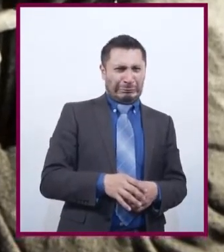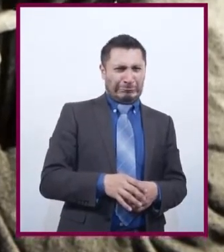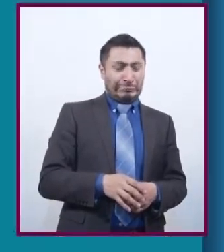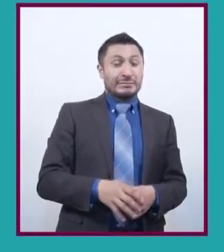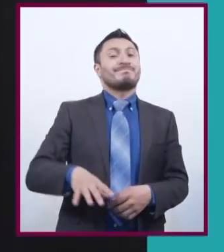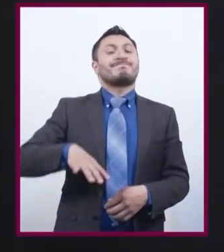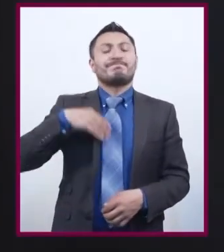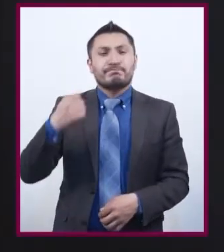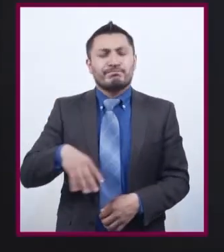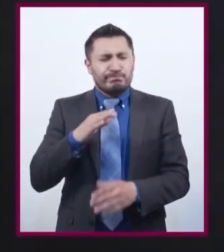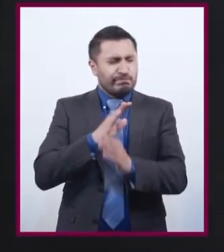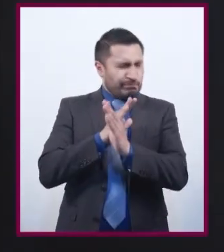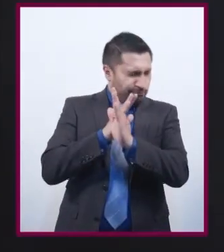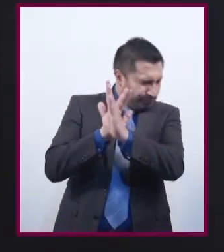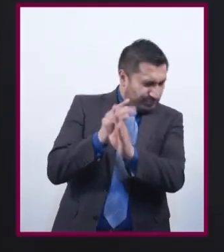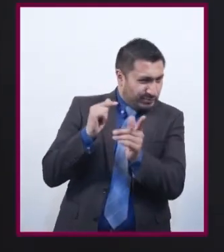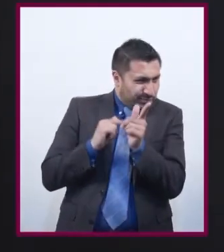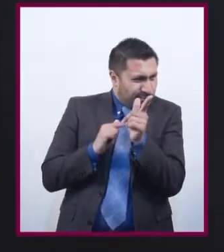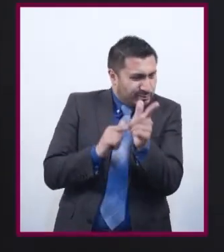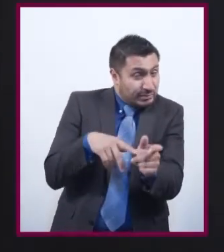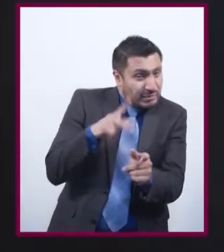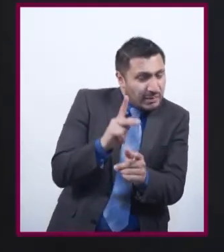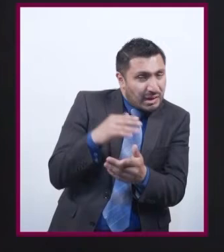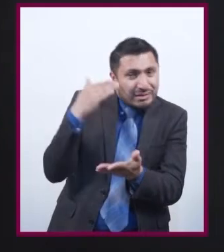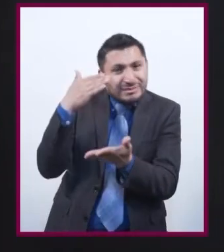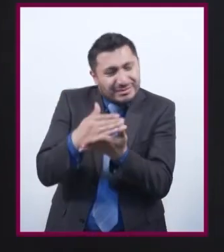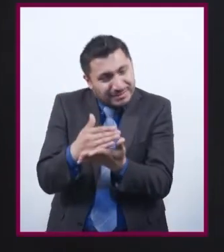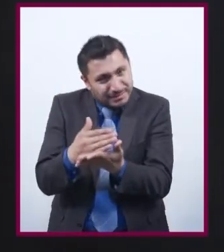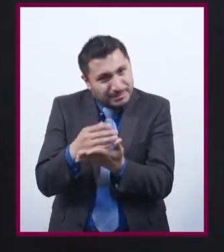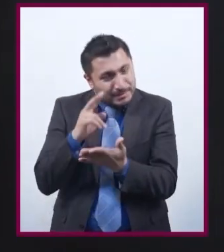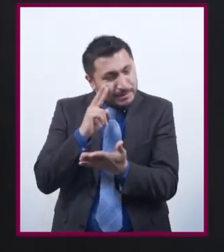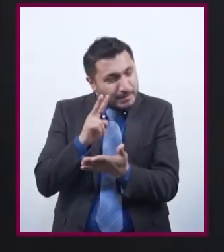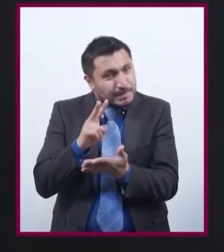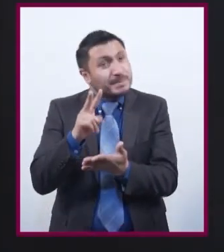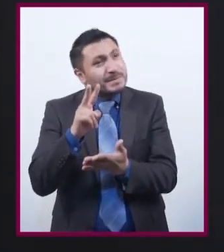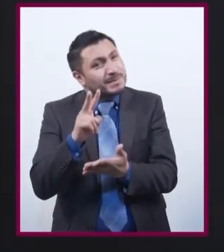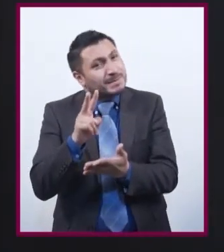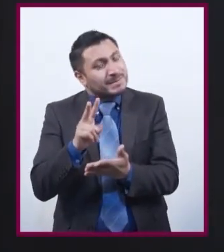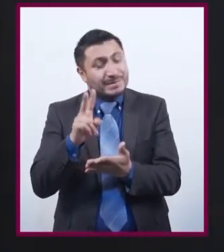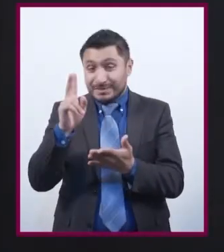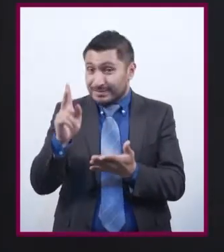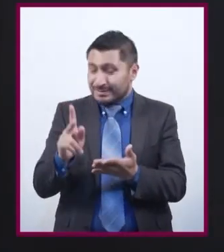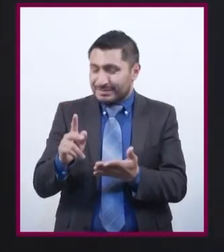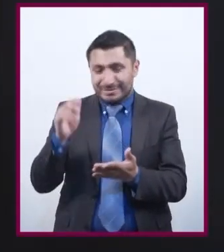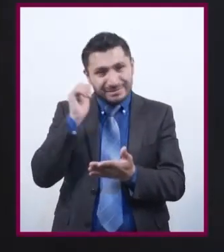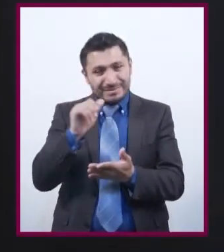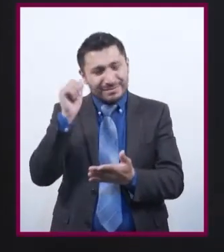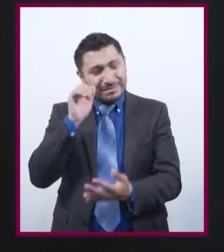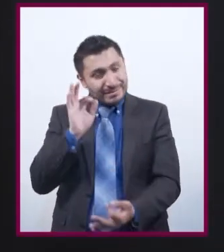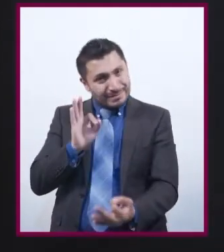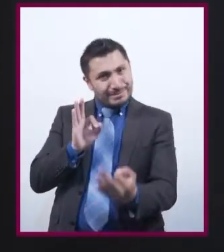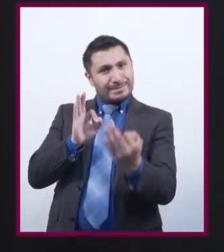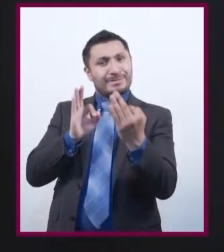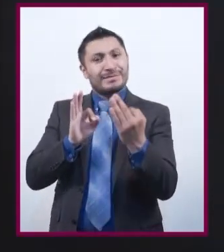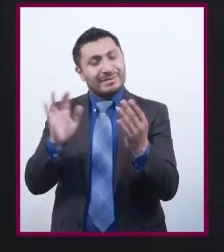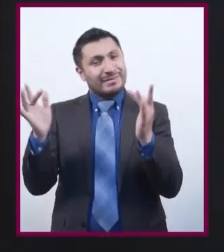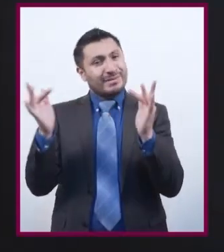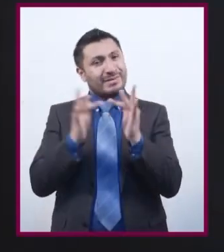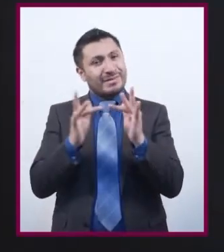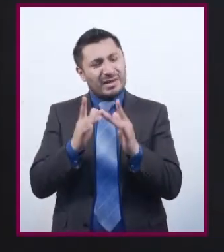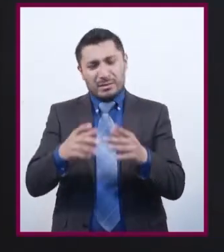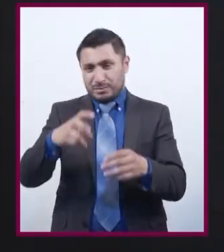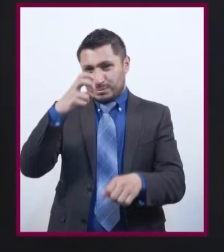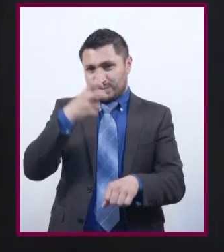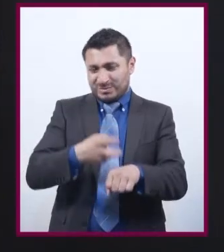miedo hizo un intento de esquivarlo y seguir adelante pero lo detuvo aquelente poniéndosele siempre